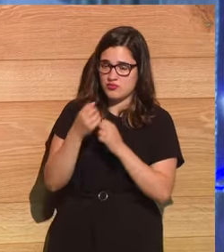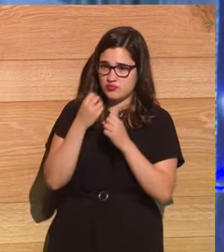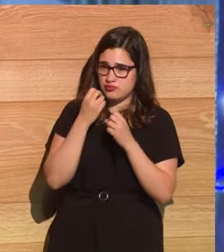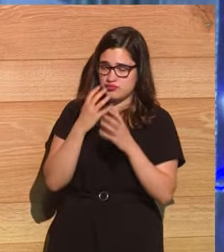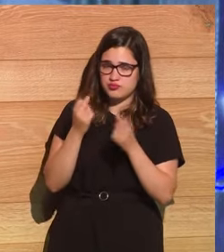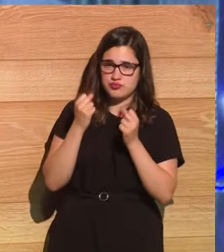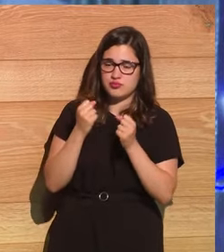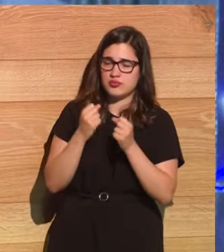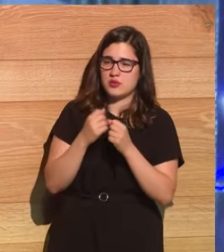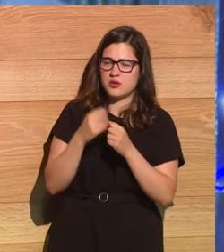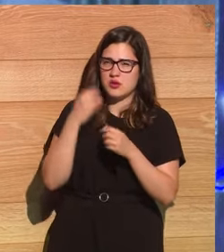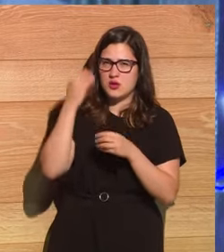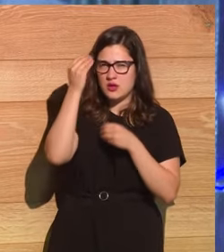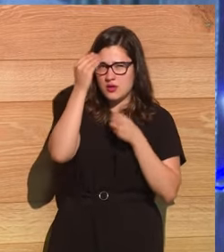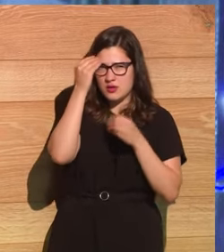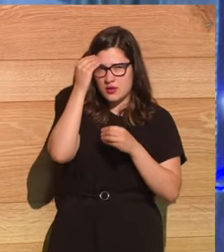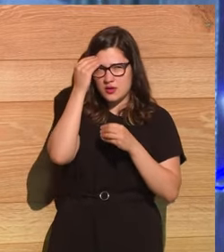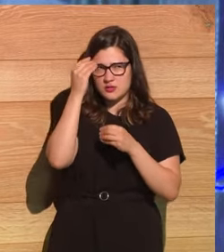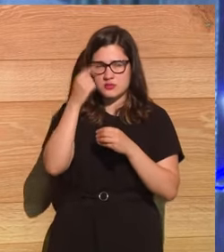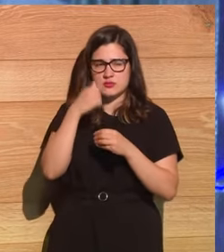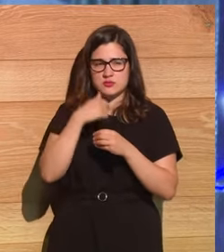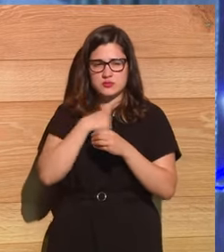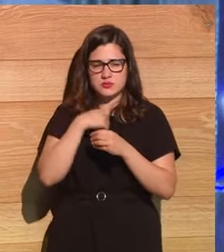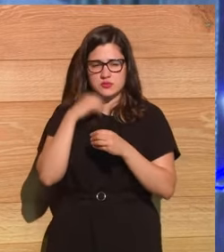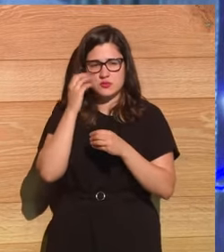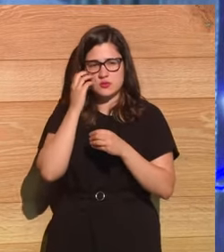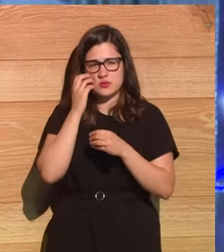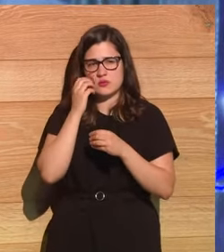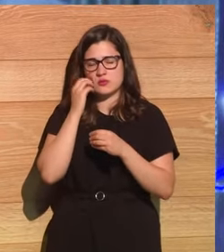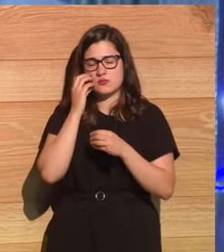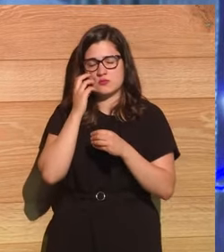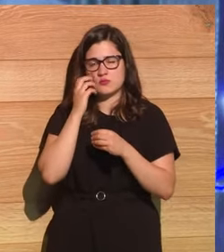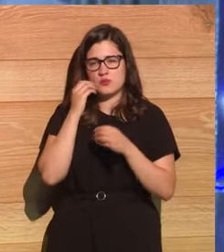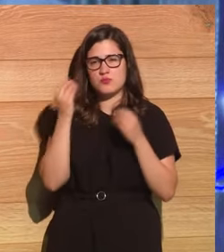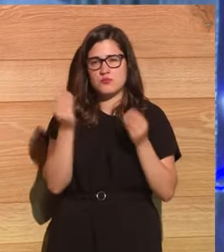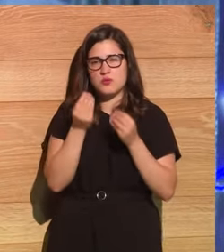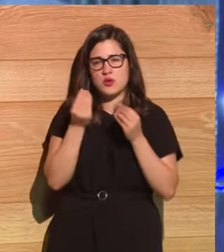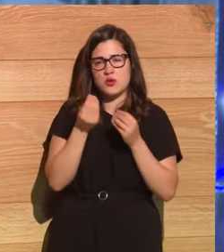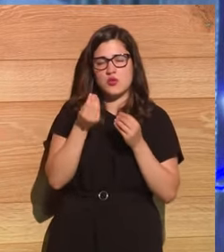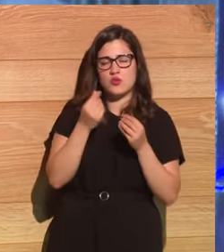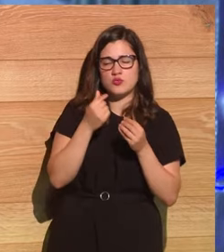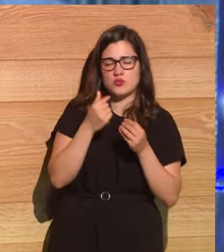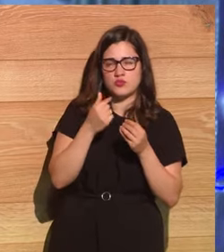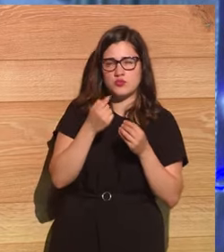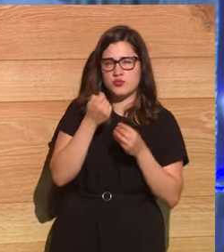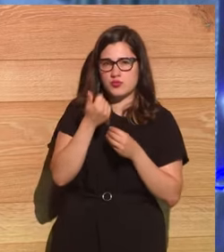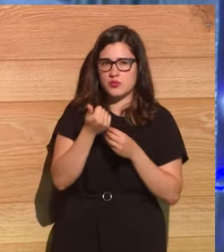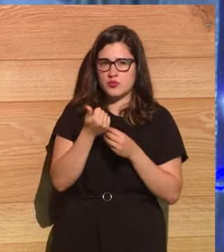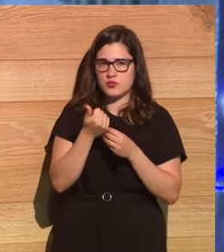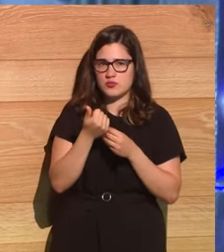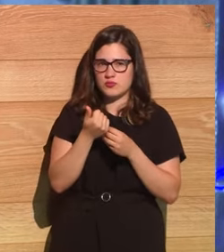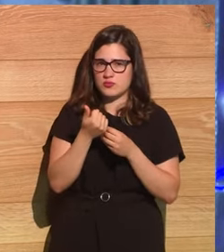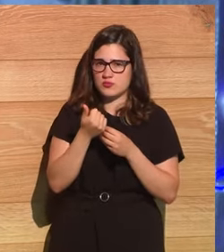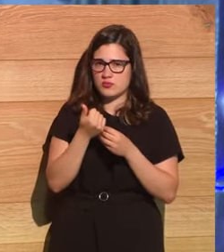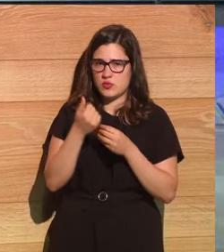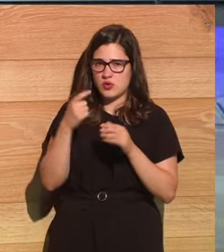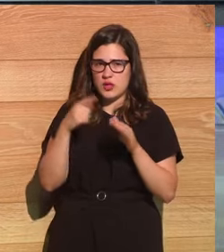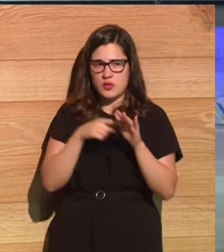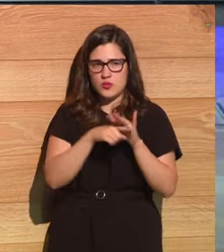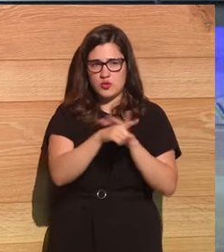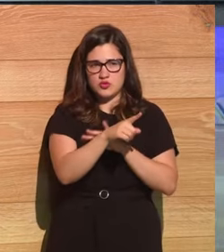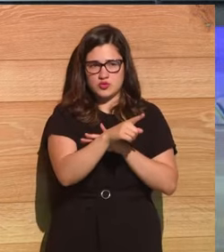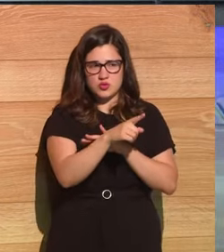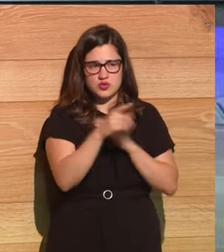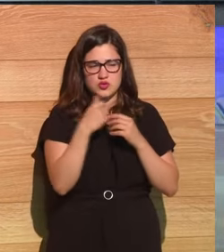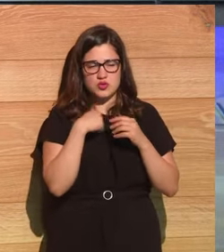cuestionar ¿y cómo me traigo esto? O sea, ¿cómo mejoro un poquito lo que apunta ese dedo evolutivo que dice,